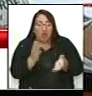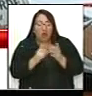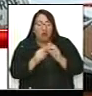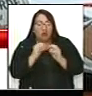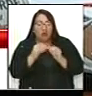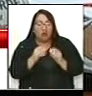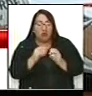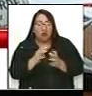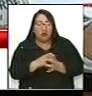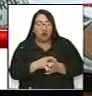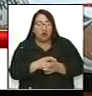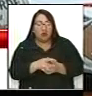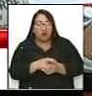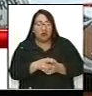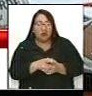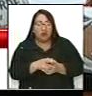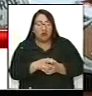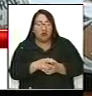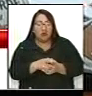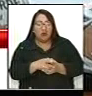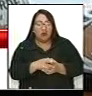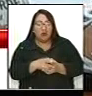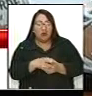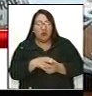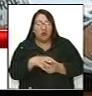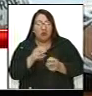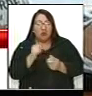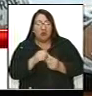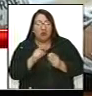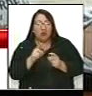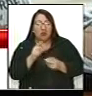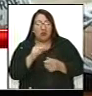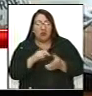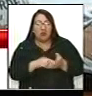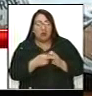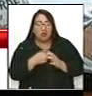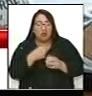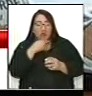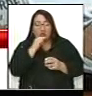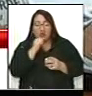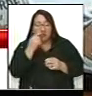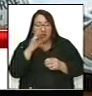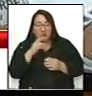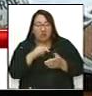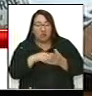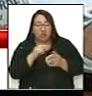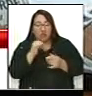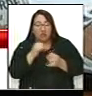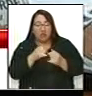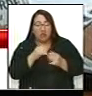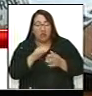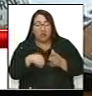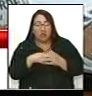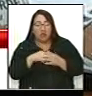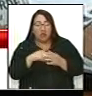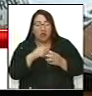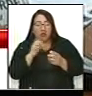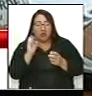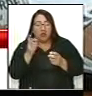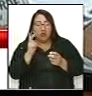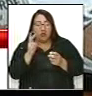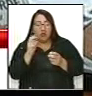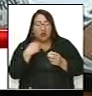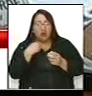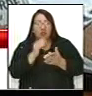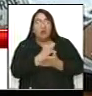algún asesoramiento referente. Ustedes saben, la mujer también, aparte de que fomenta su liderazgo, también tienen